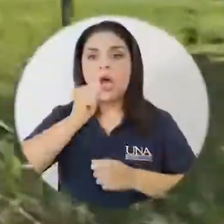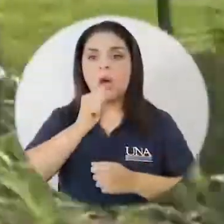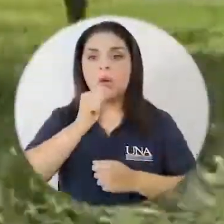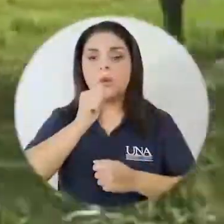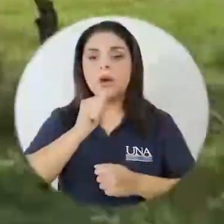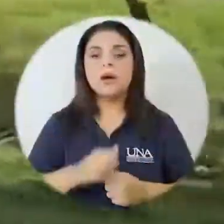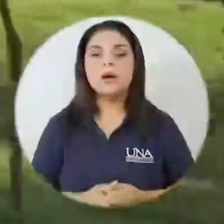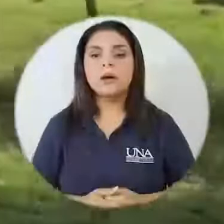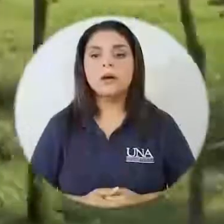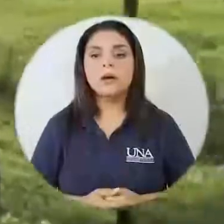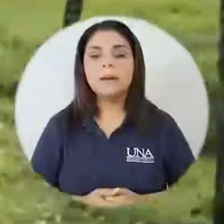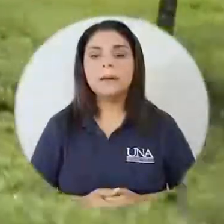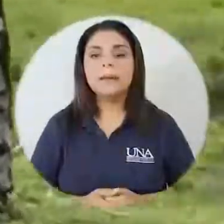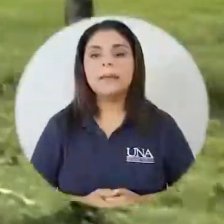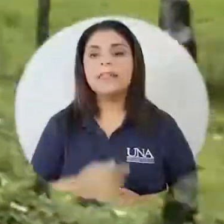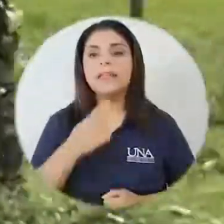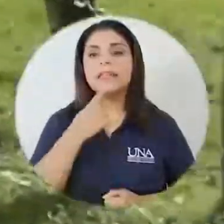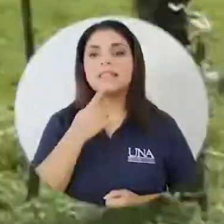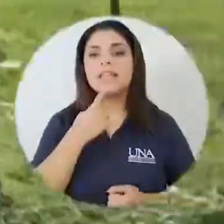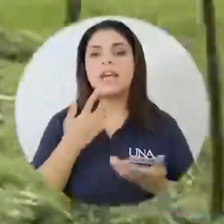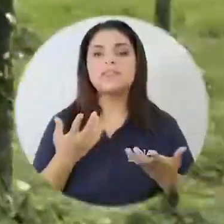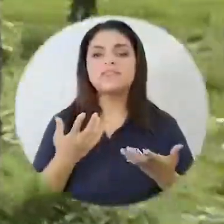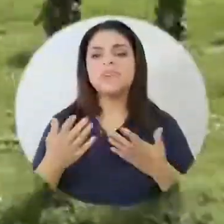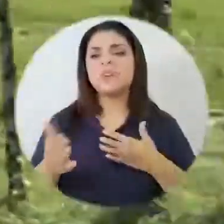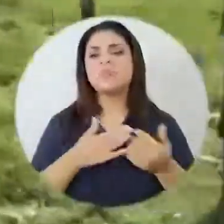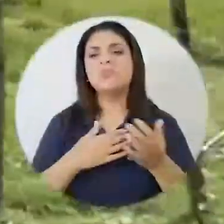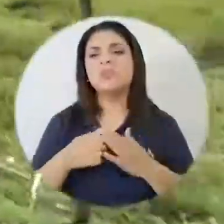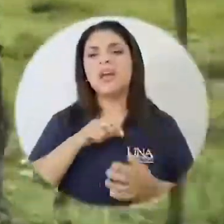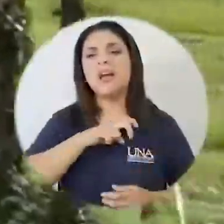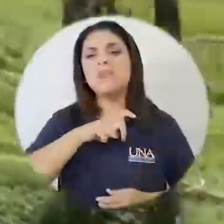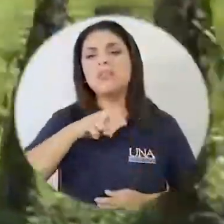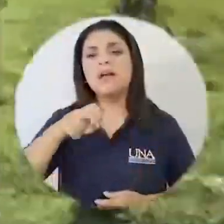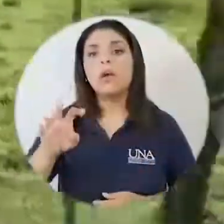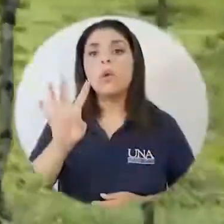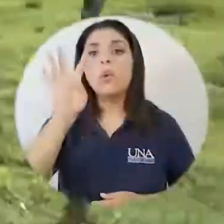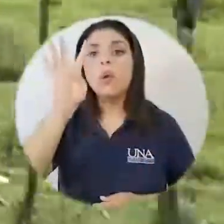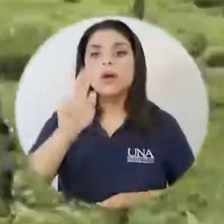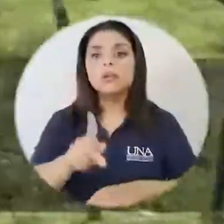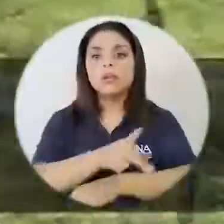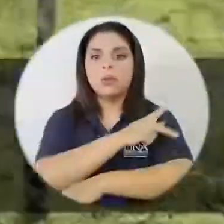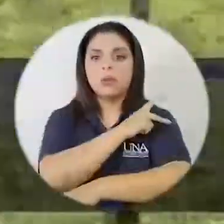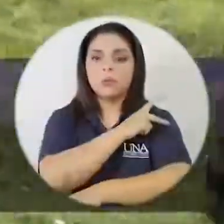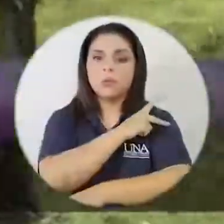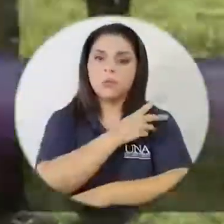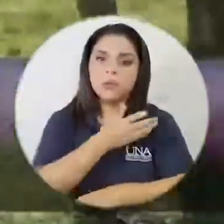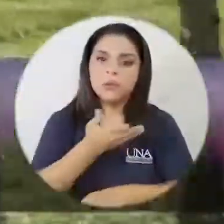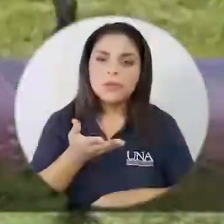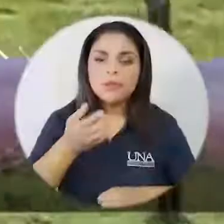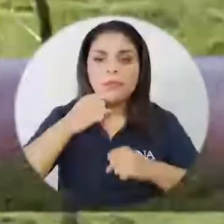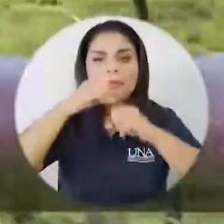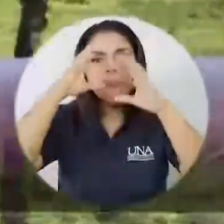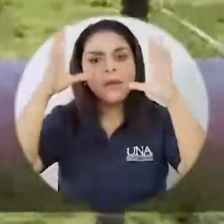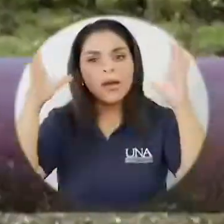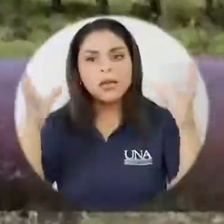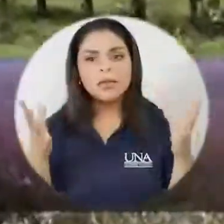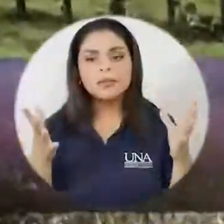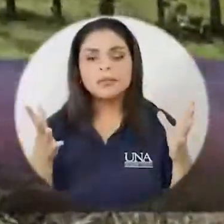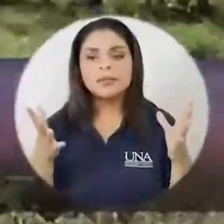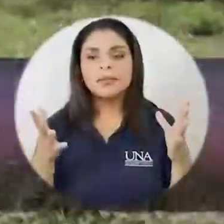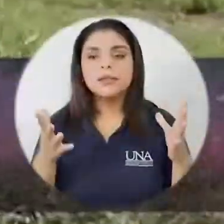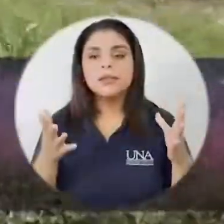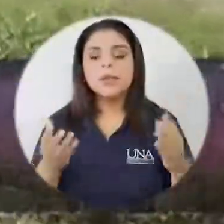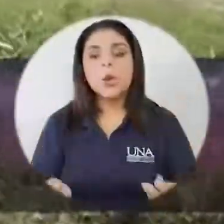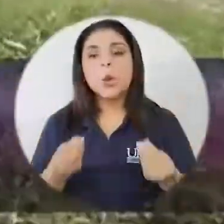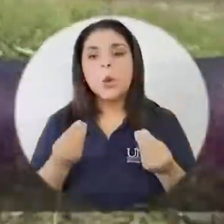no se preocupen, nosotros caminamos los 4 kilómetros que hayan que caminar para abastecernos de agua. Entonces, puedes imaginarte cómo podrían ayudar los